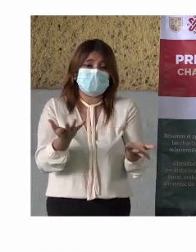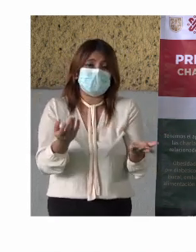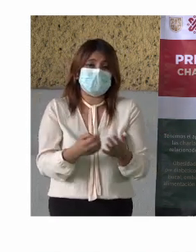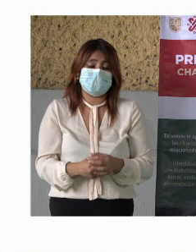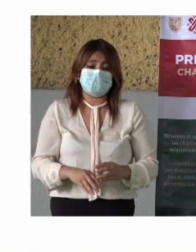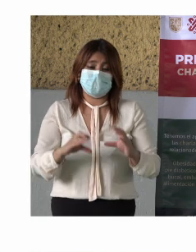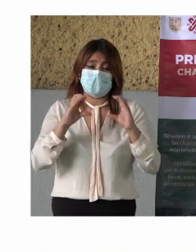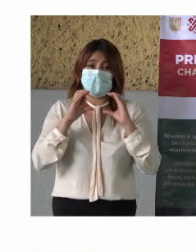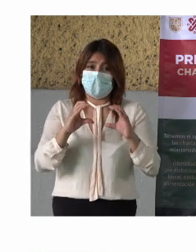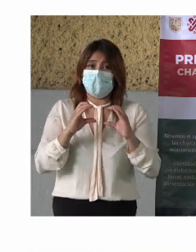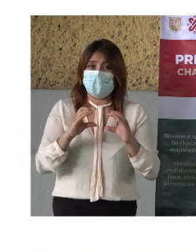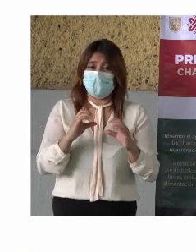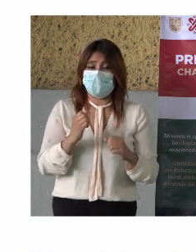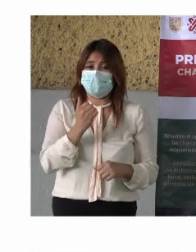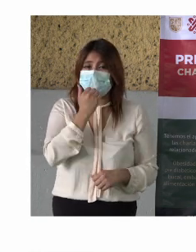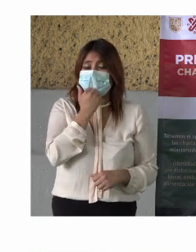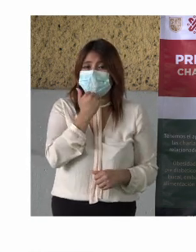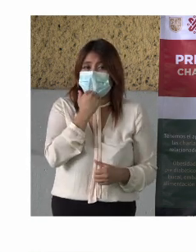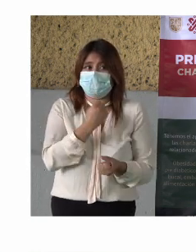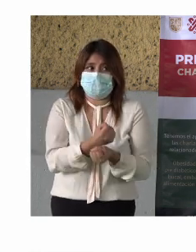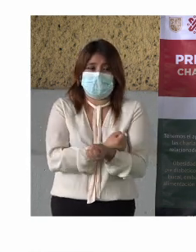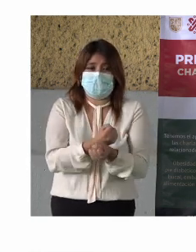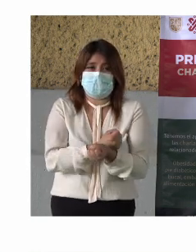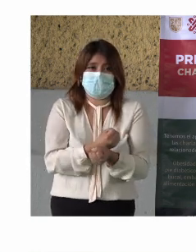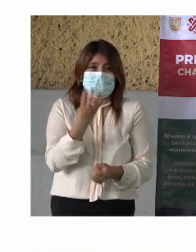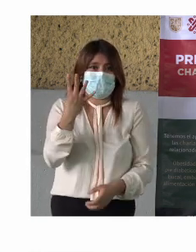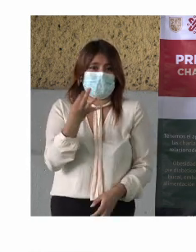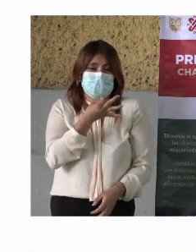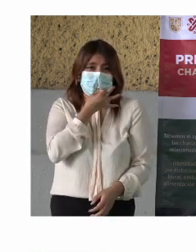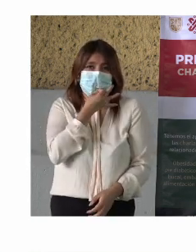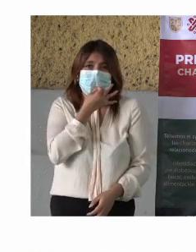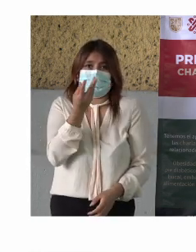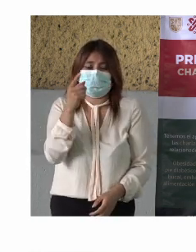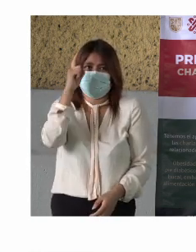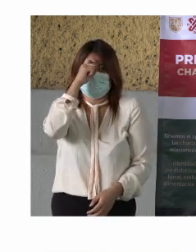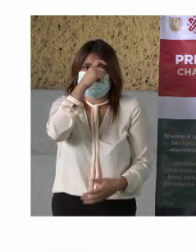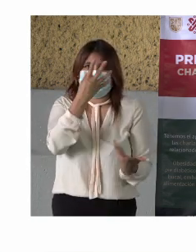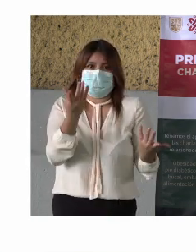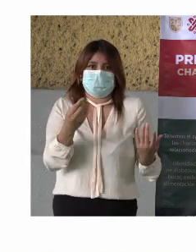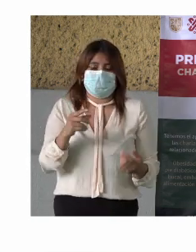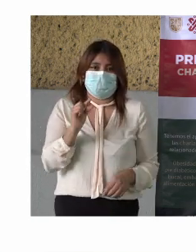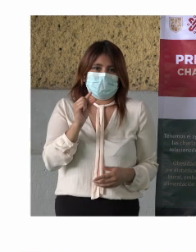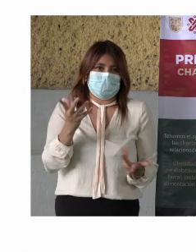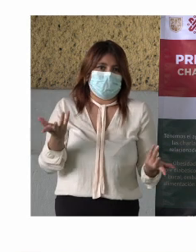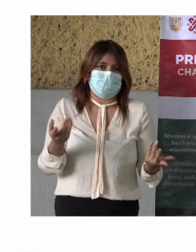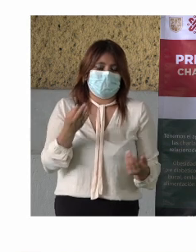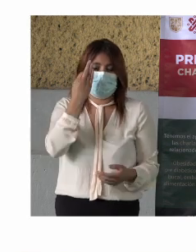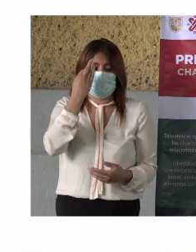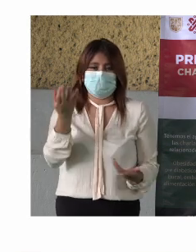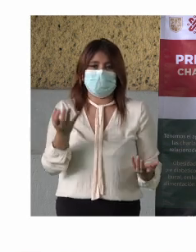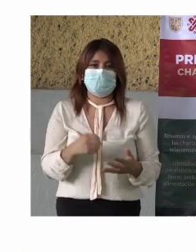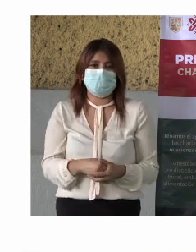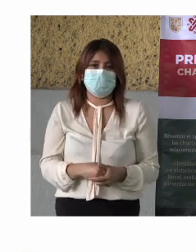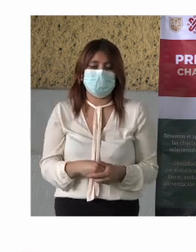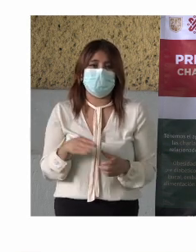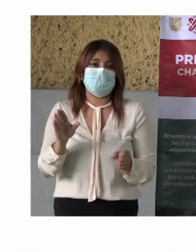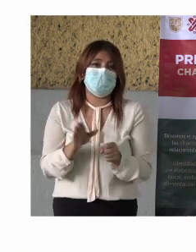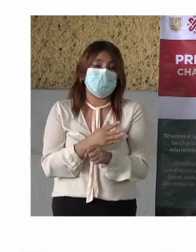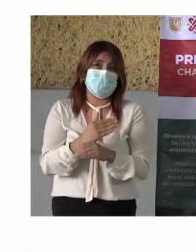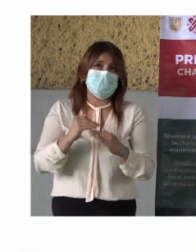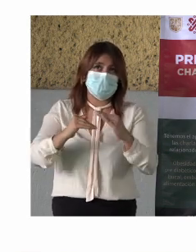la glucosa en 4 minutos pues está bastante difícil. ¿Por qué dura tan poquito? Pues porque justamente el círculo de arriba que